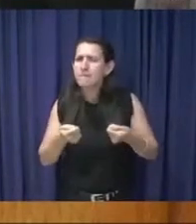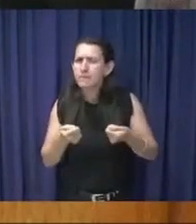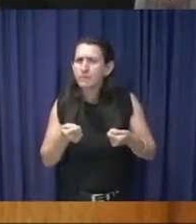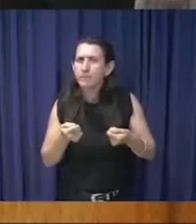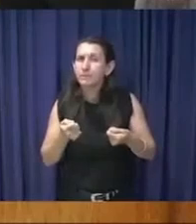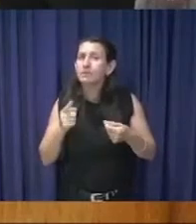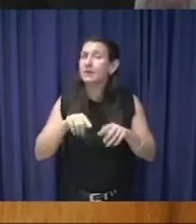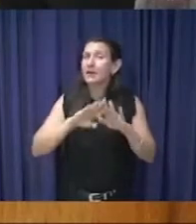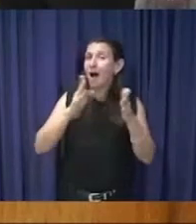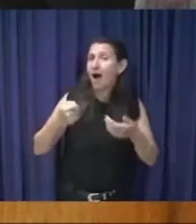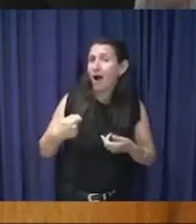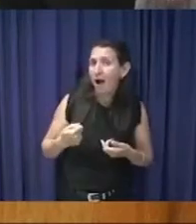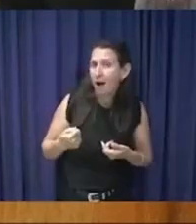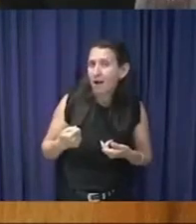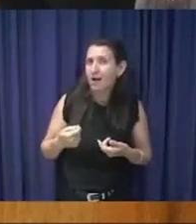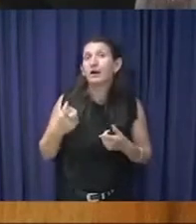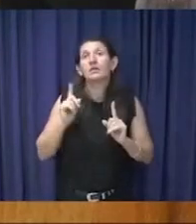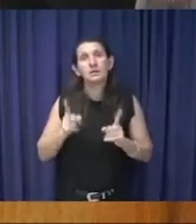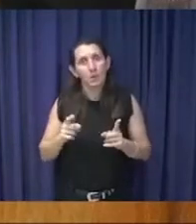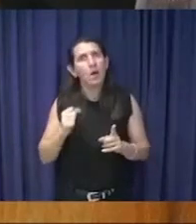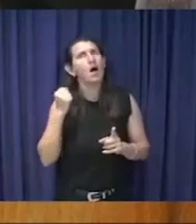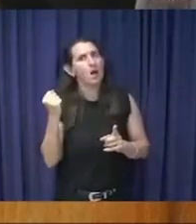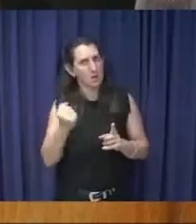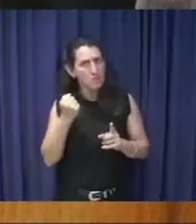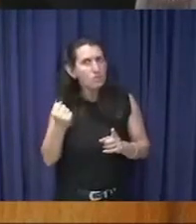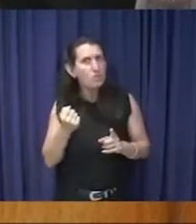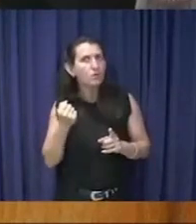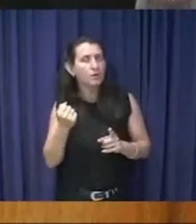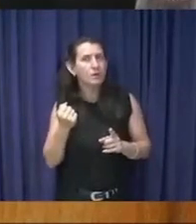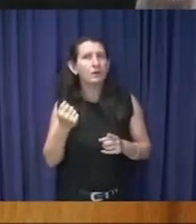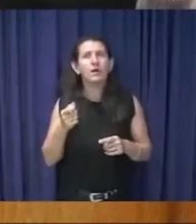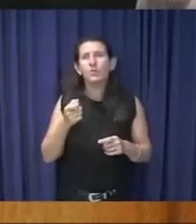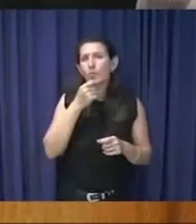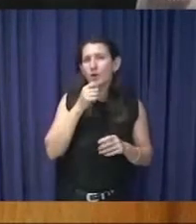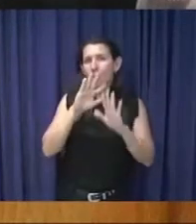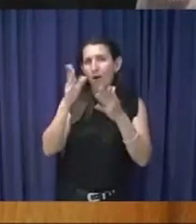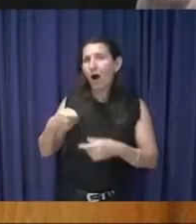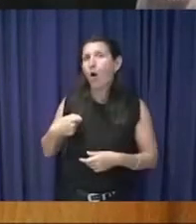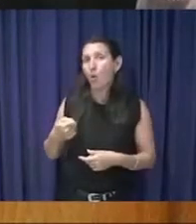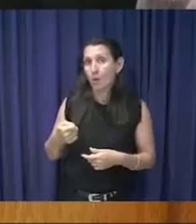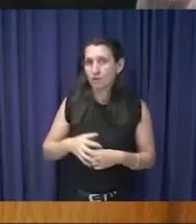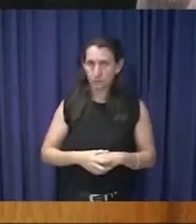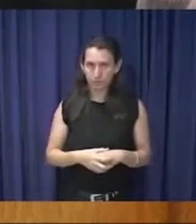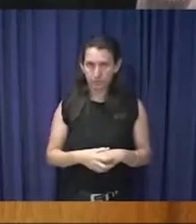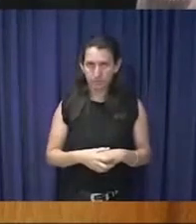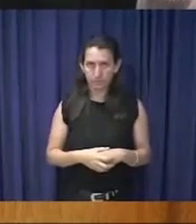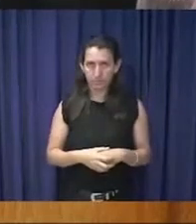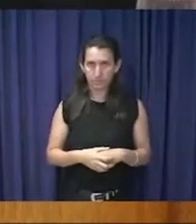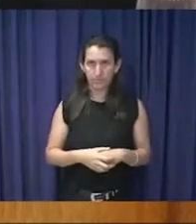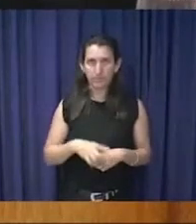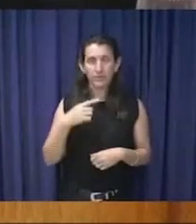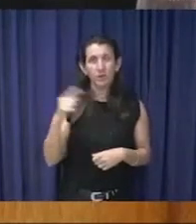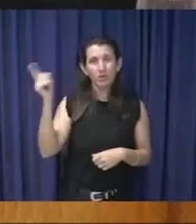ciertas cajas que también son importantes, así como lo es la caja de jubilaciones. Cuando se trae